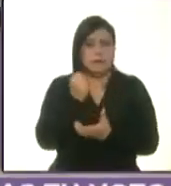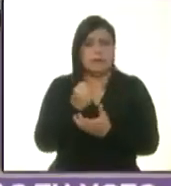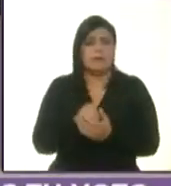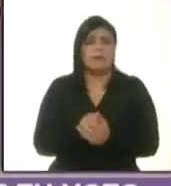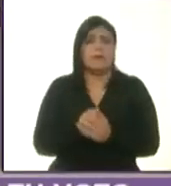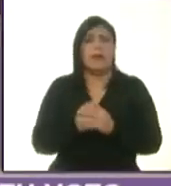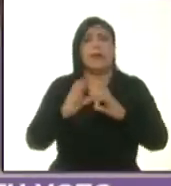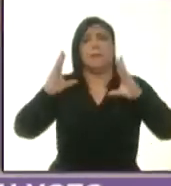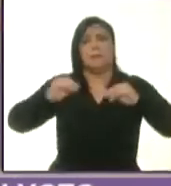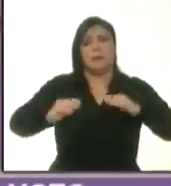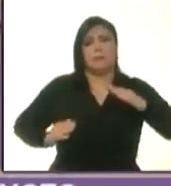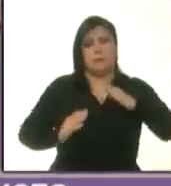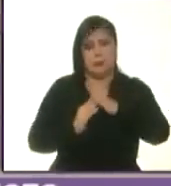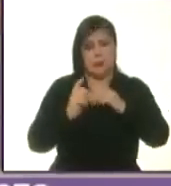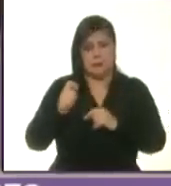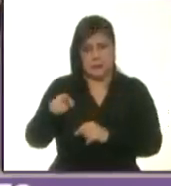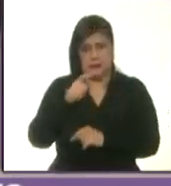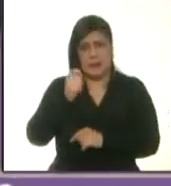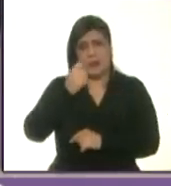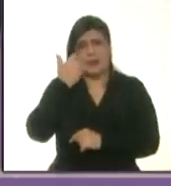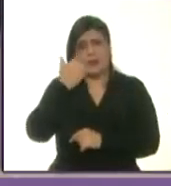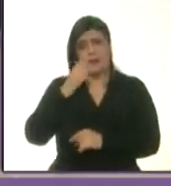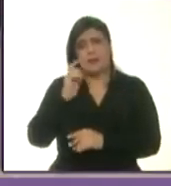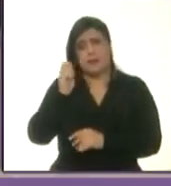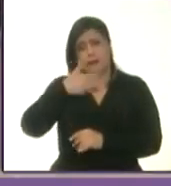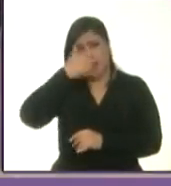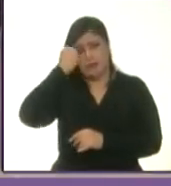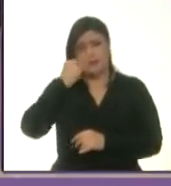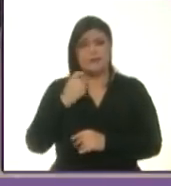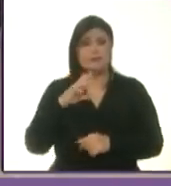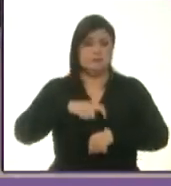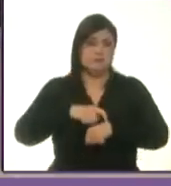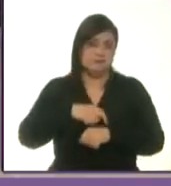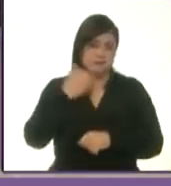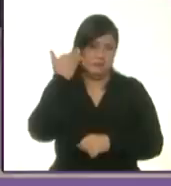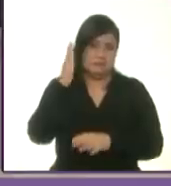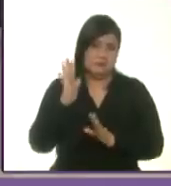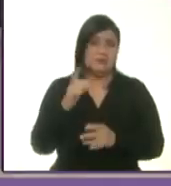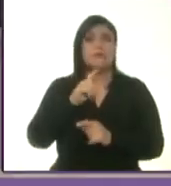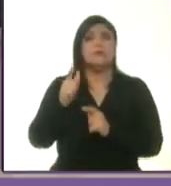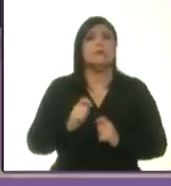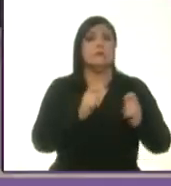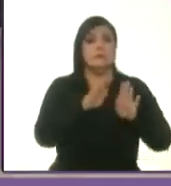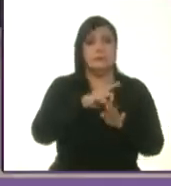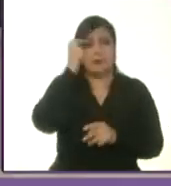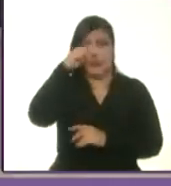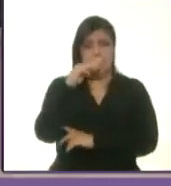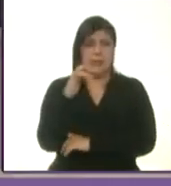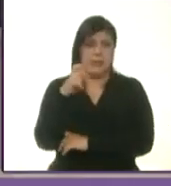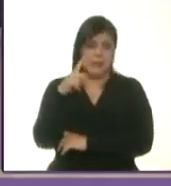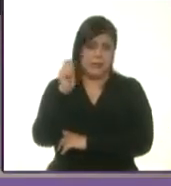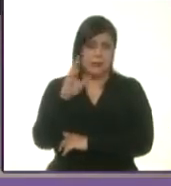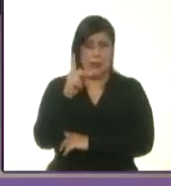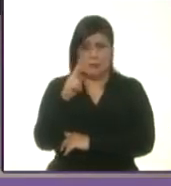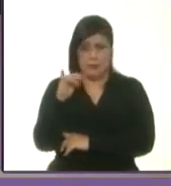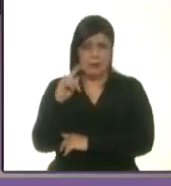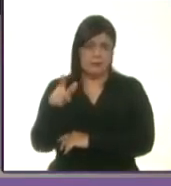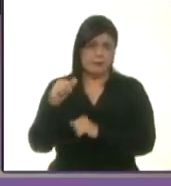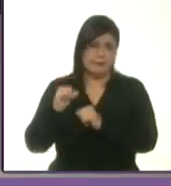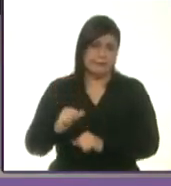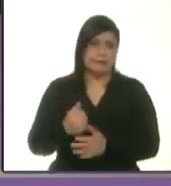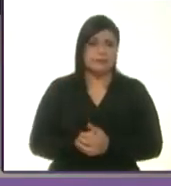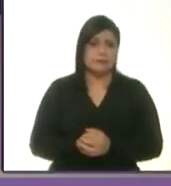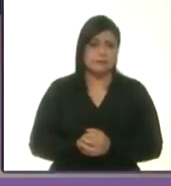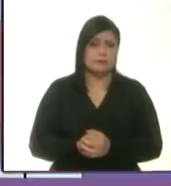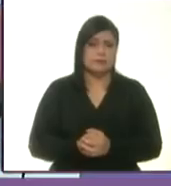muchas gracias candidato tiempo y ahora tiene la palabra mikel arriola del partido revolucionario intitucional